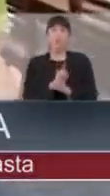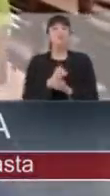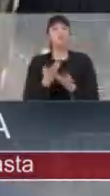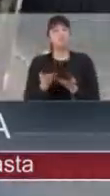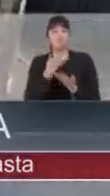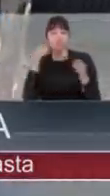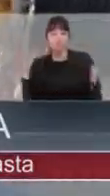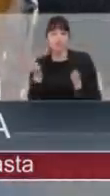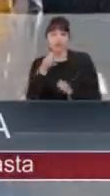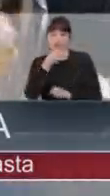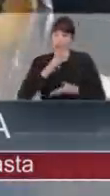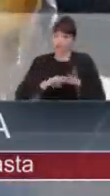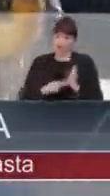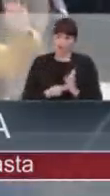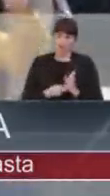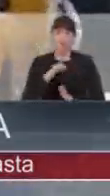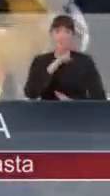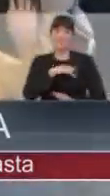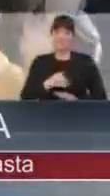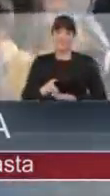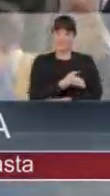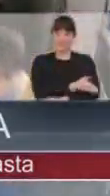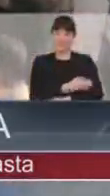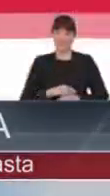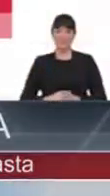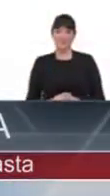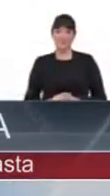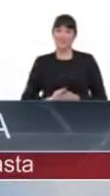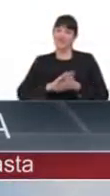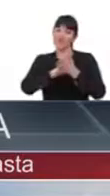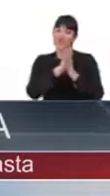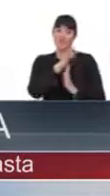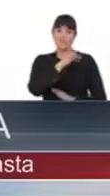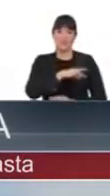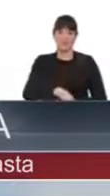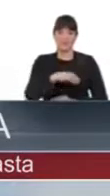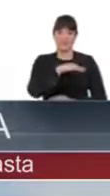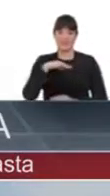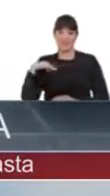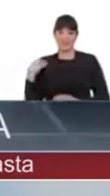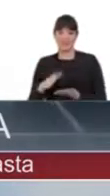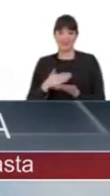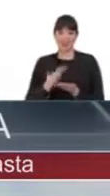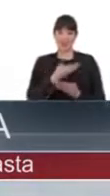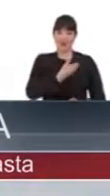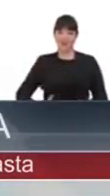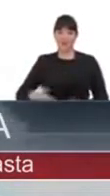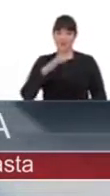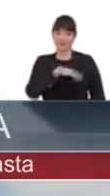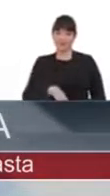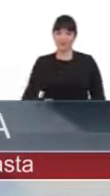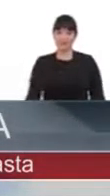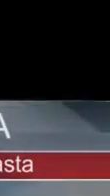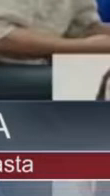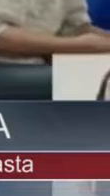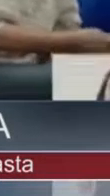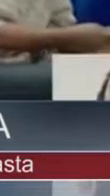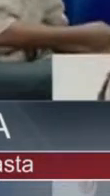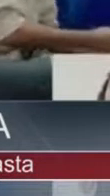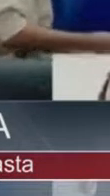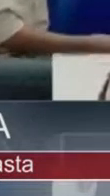A veces las personas consultan de manera innecesaria en el servicio de urgencia, completando, digamos,